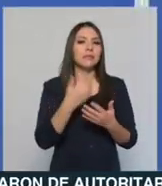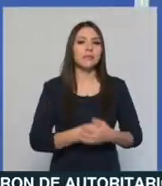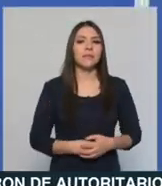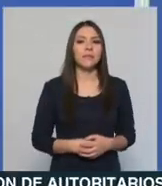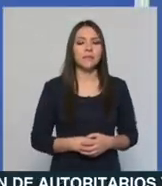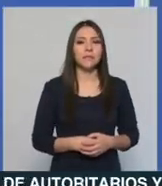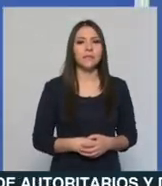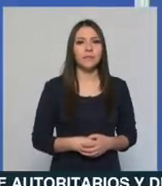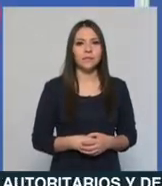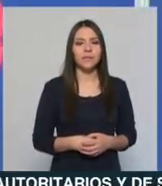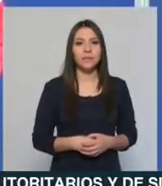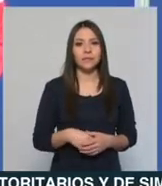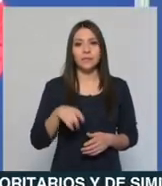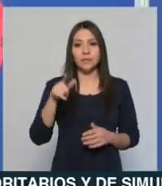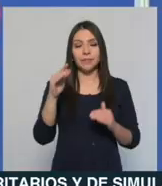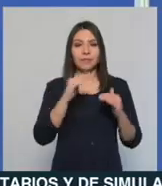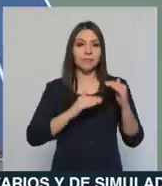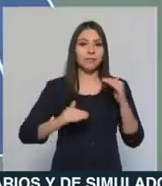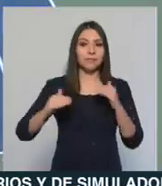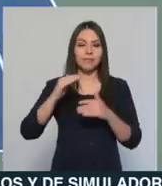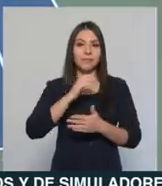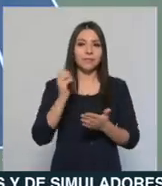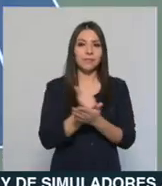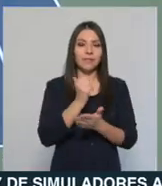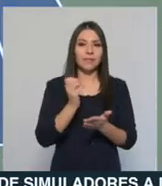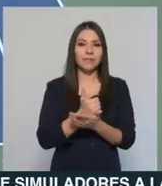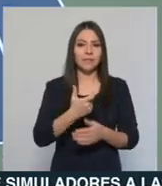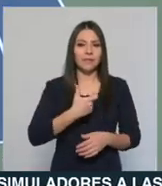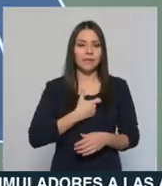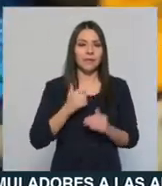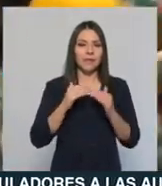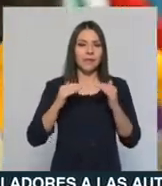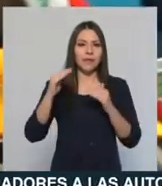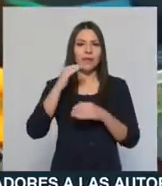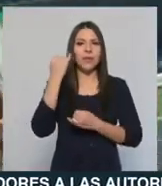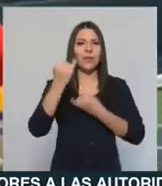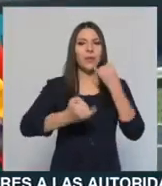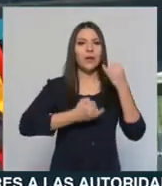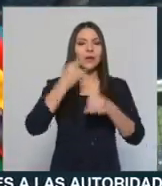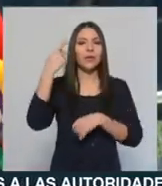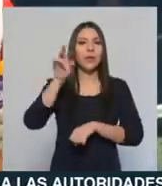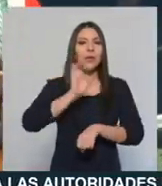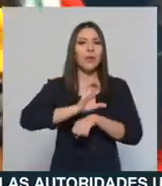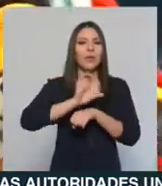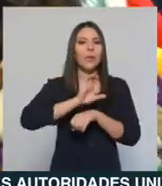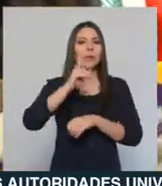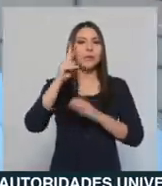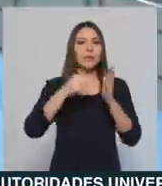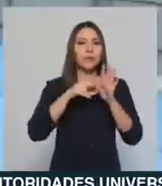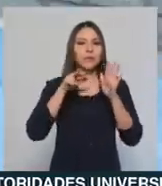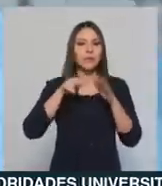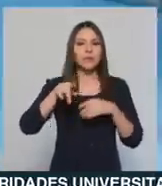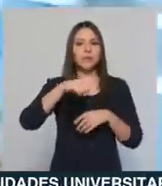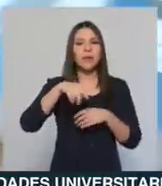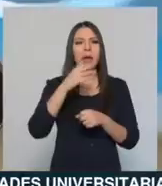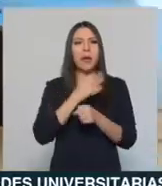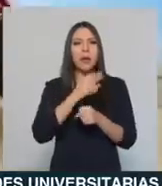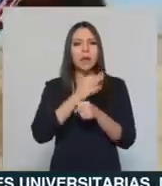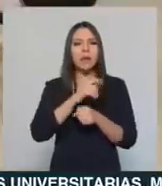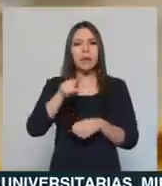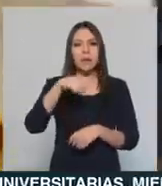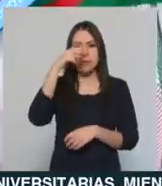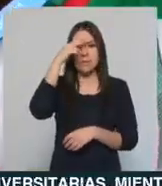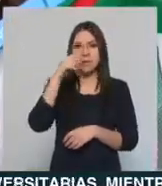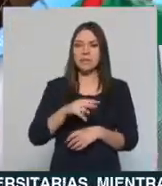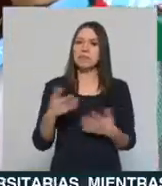Después de colocarse en lo más alto del medallero en los Juegos Centroamericanos y del Caribe de Barranquilla, Colombia 2018, los pronósticos para México